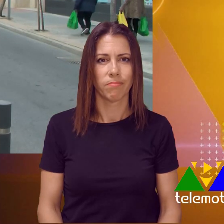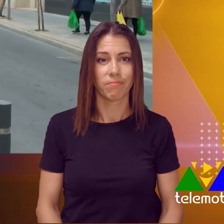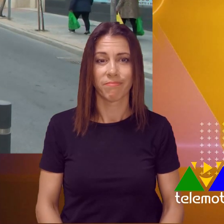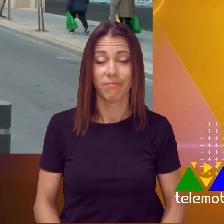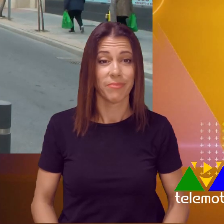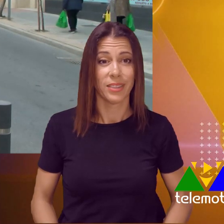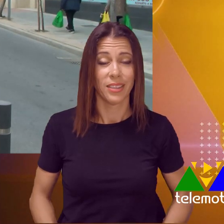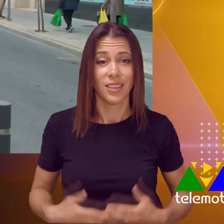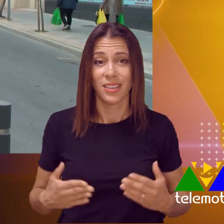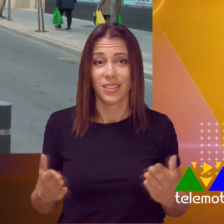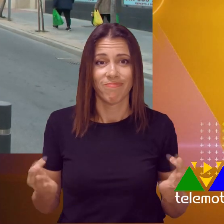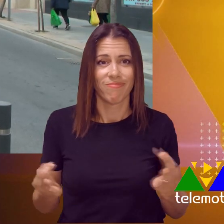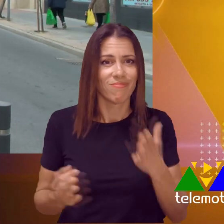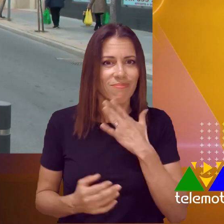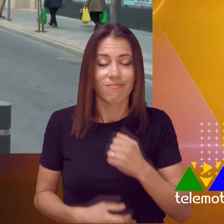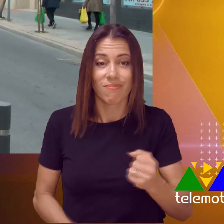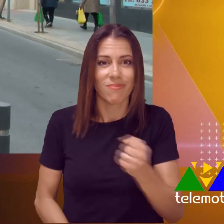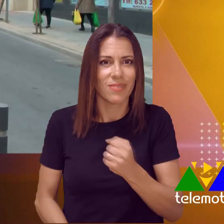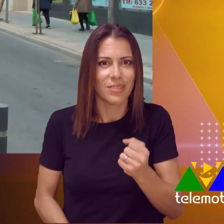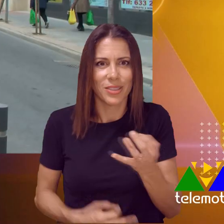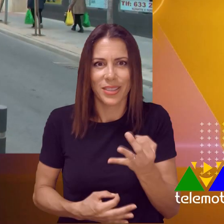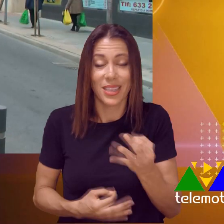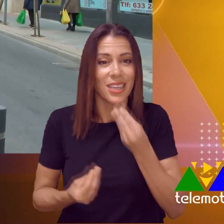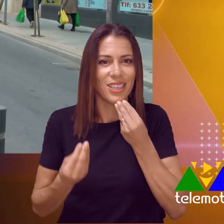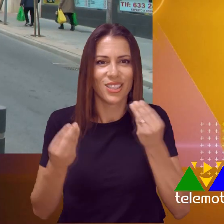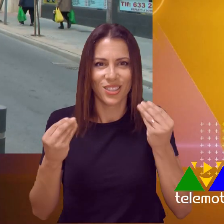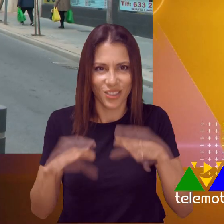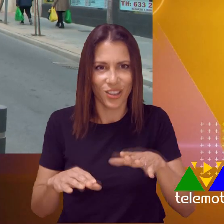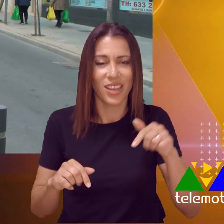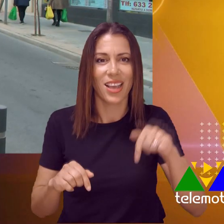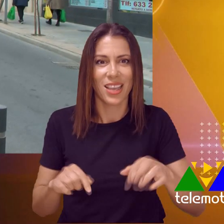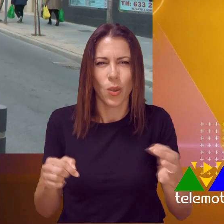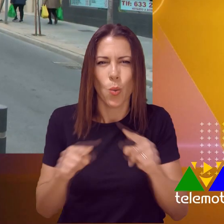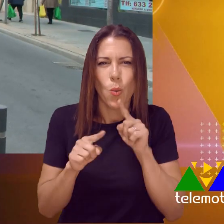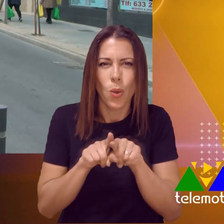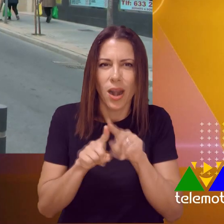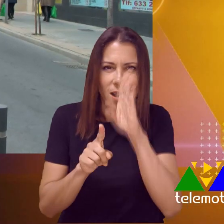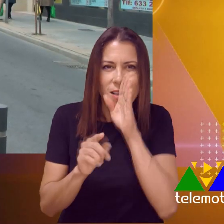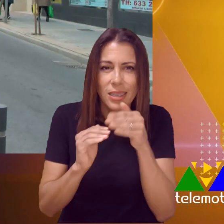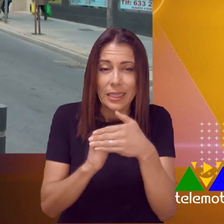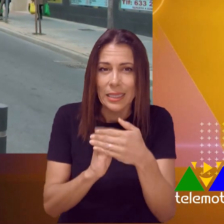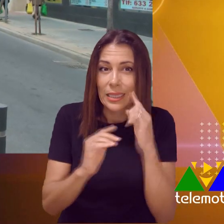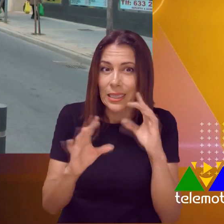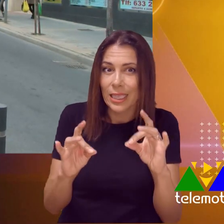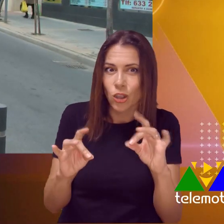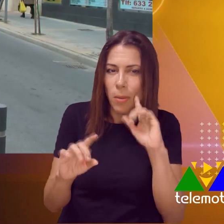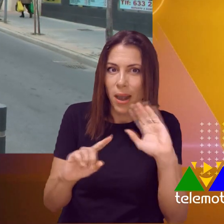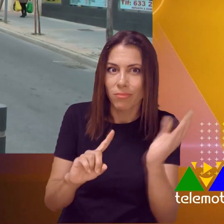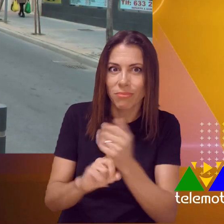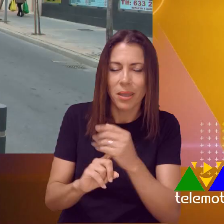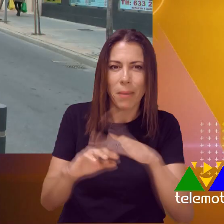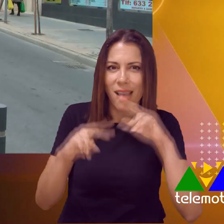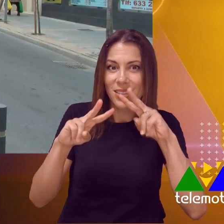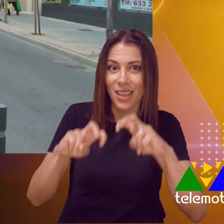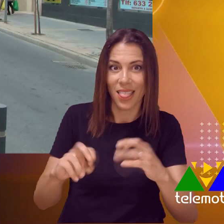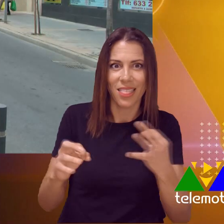que no hay nada tan fantástico como la historia de los tesoros, ¿no? Bueno, Para escarbar en la historia,